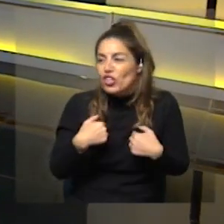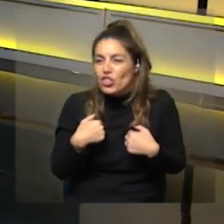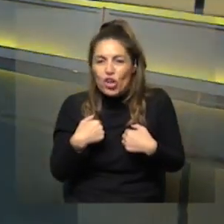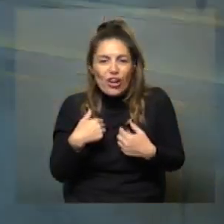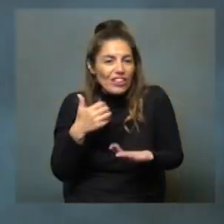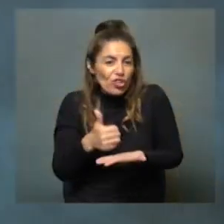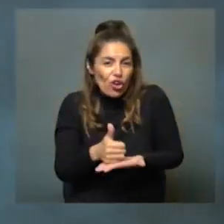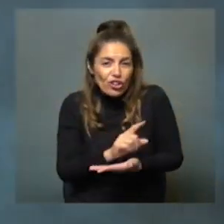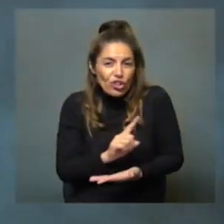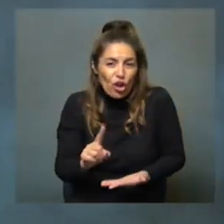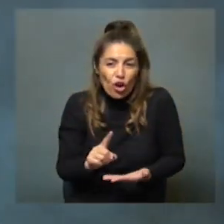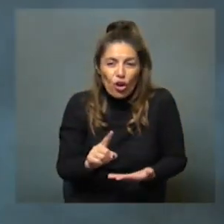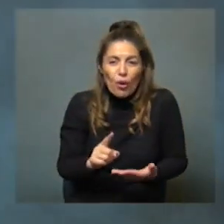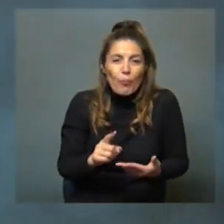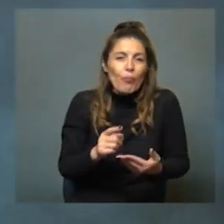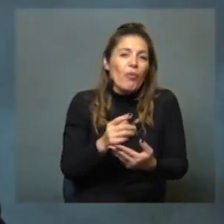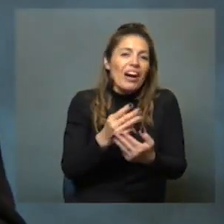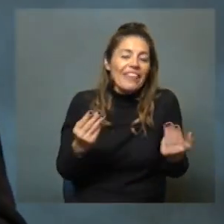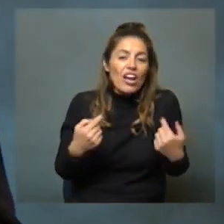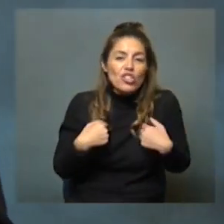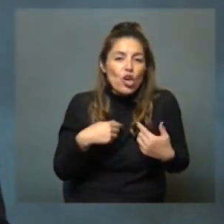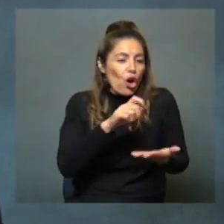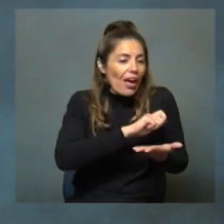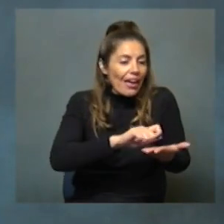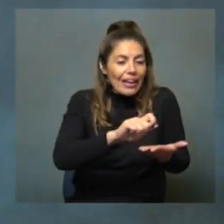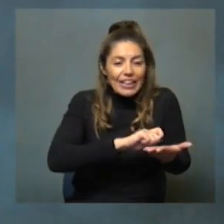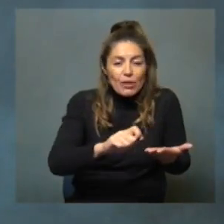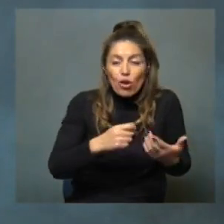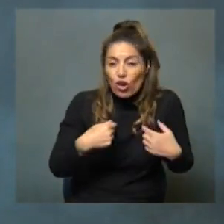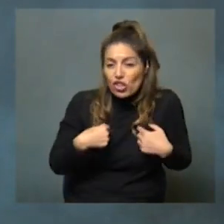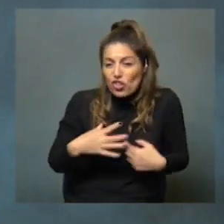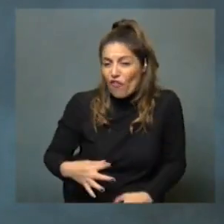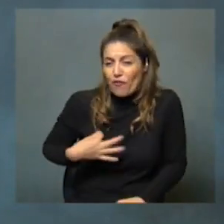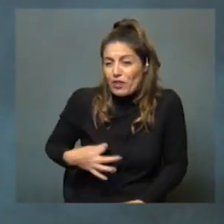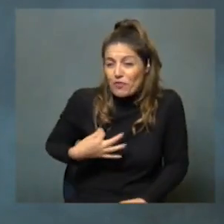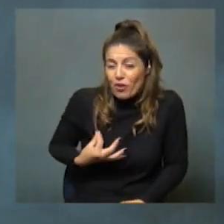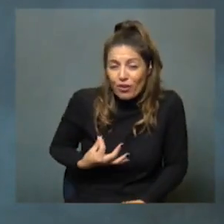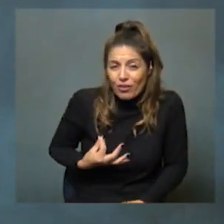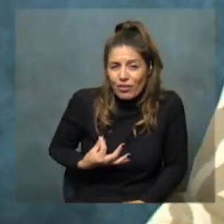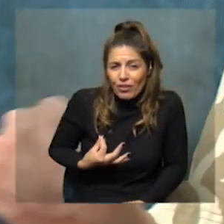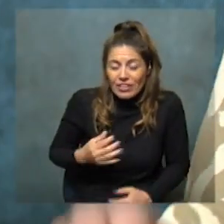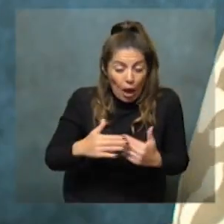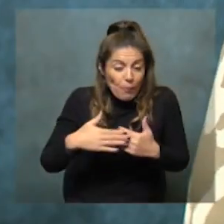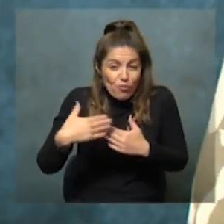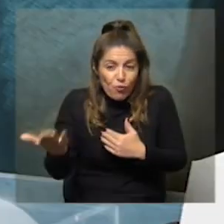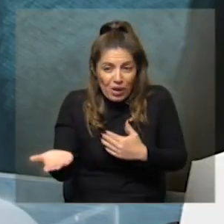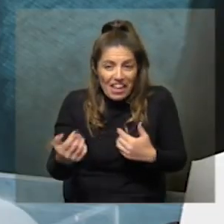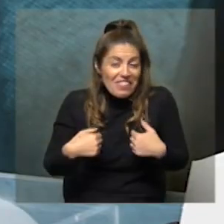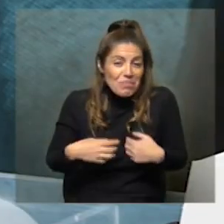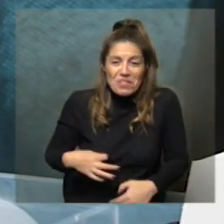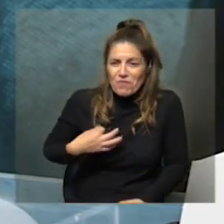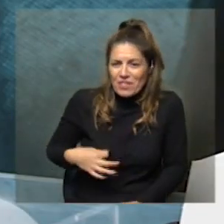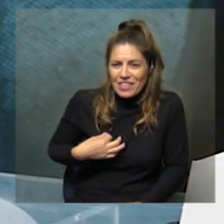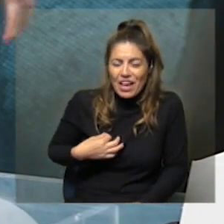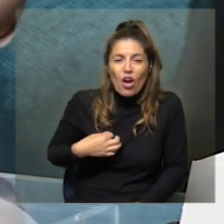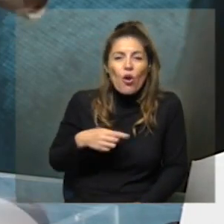en general, la verdad que yo soy un tipo que compongo de lo que voy viviendo medio. Claro. ¿Entendés? Como que estaba por fuera de lo que... Y cuando fuiste a